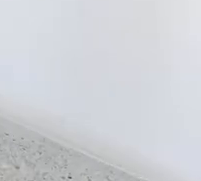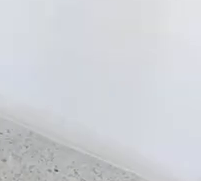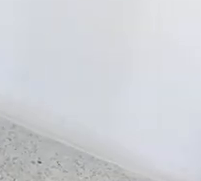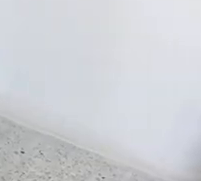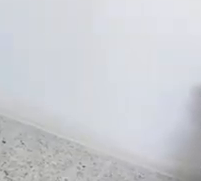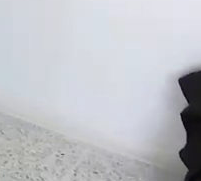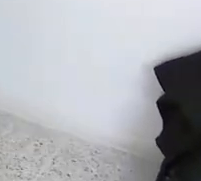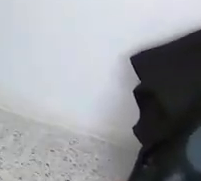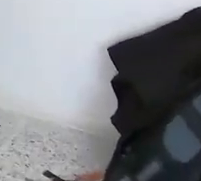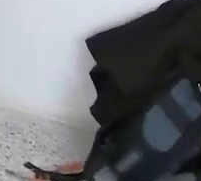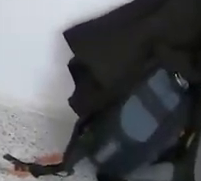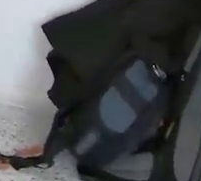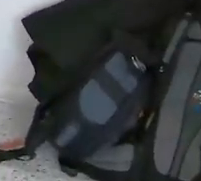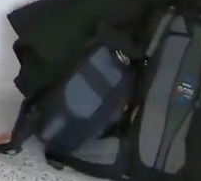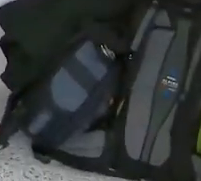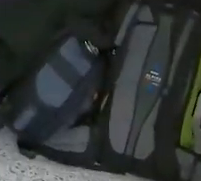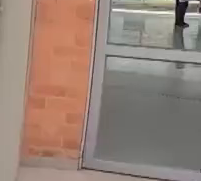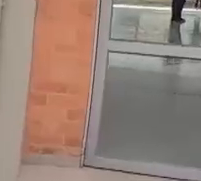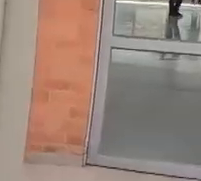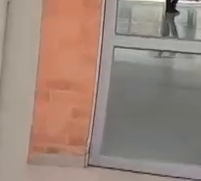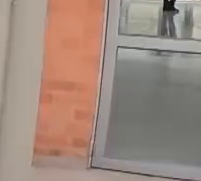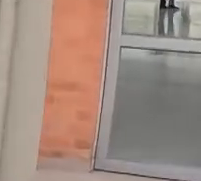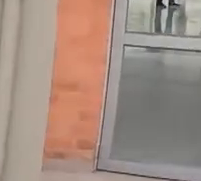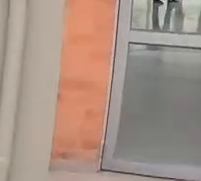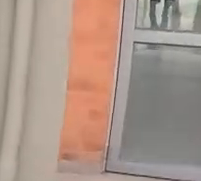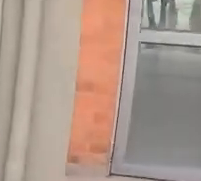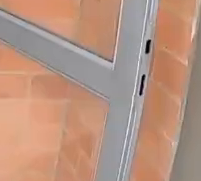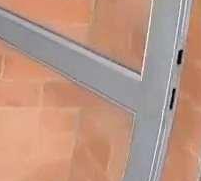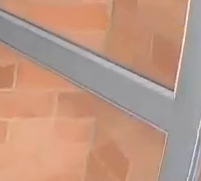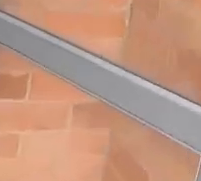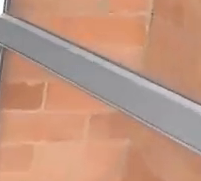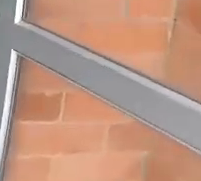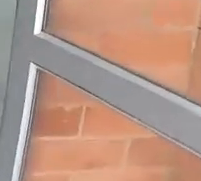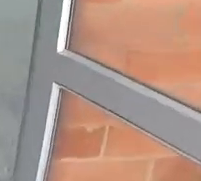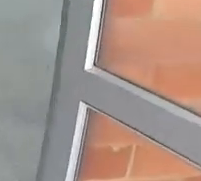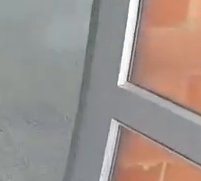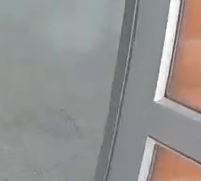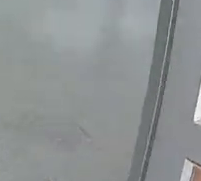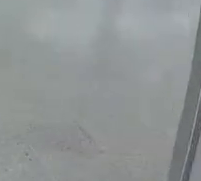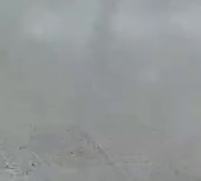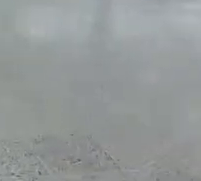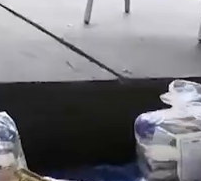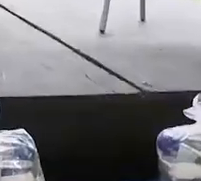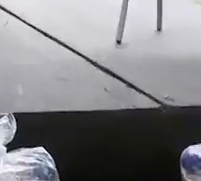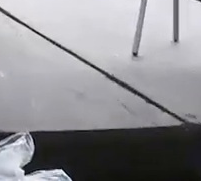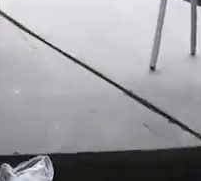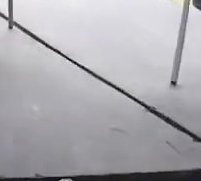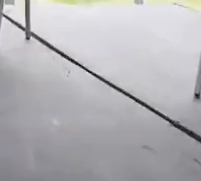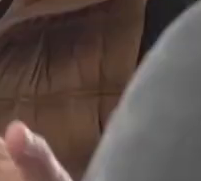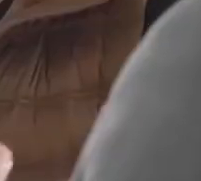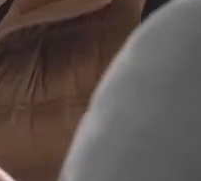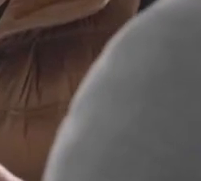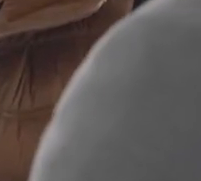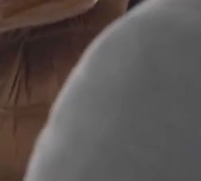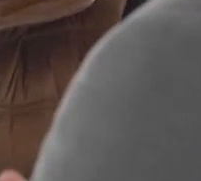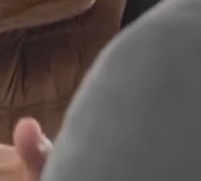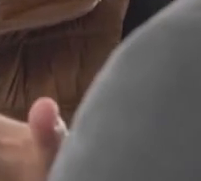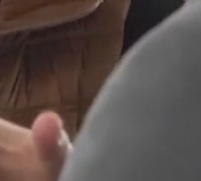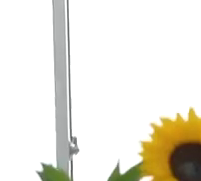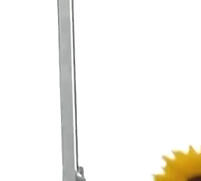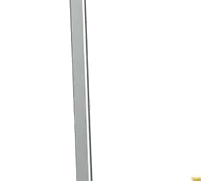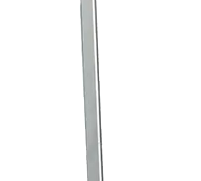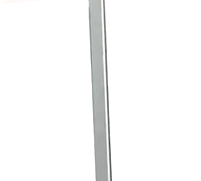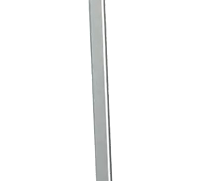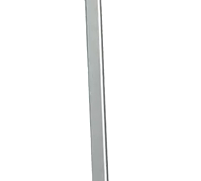beneficiará a 1.254 estudiantes. En materia de infraestructura educativa, hemos hecho un trabajo importante, orientado a la reactivación